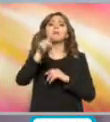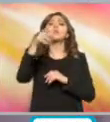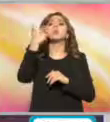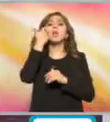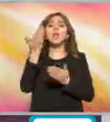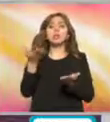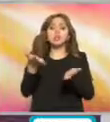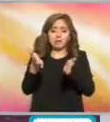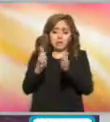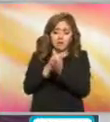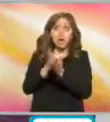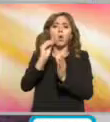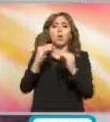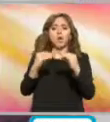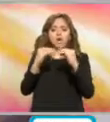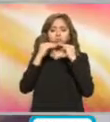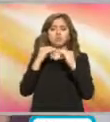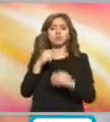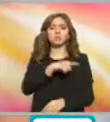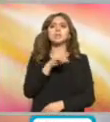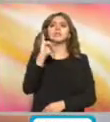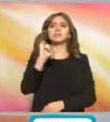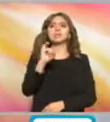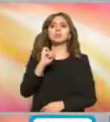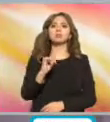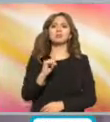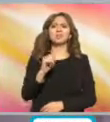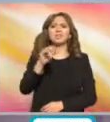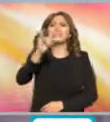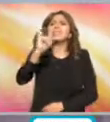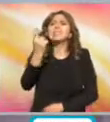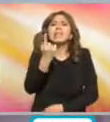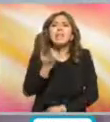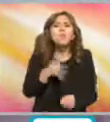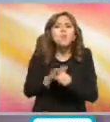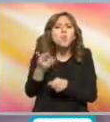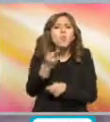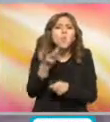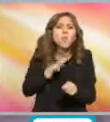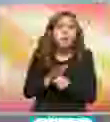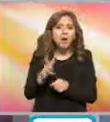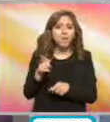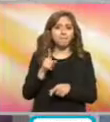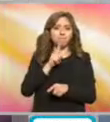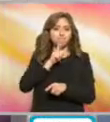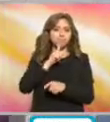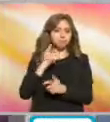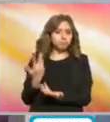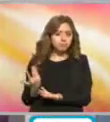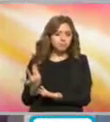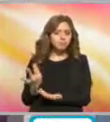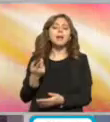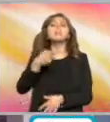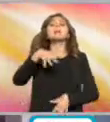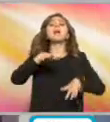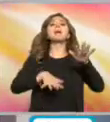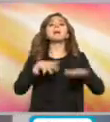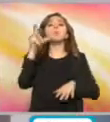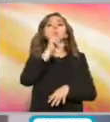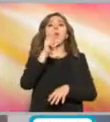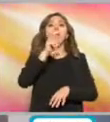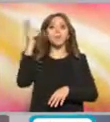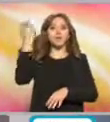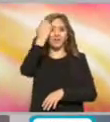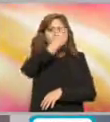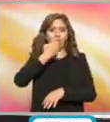Sí. Sí. ¿Sí qué? Exacto. Fíjate que yo te voy a dar mi experiencia. Una de las primeras cosas que sucede, por ejemplo, cuando salen del colegio